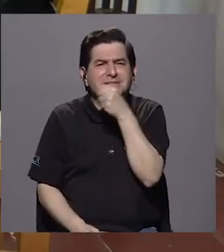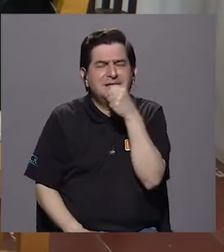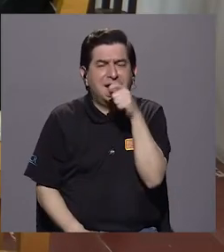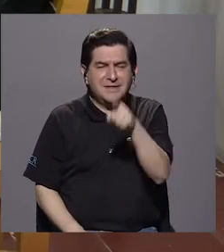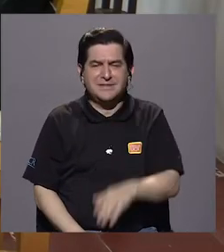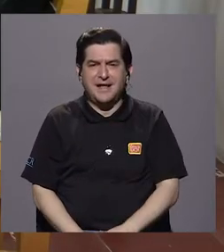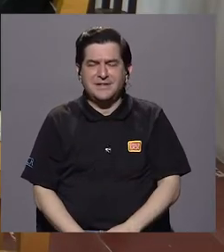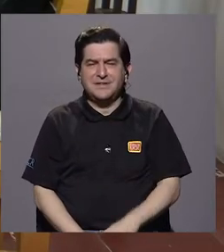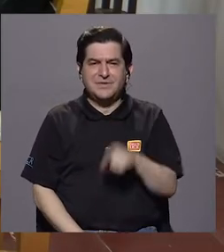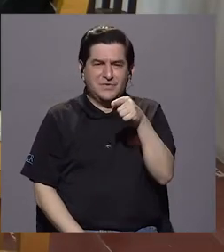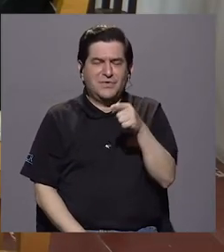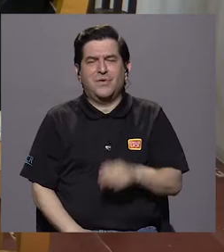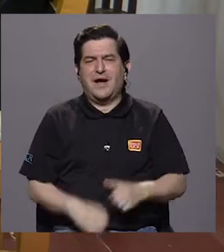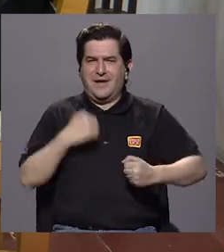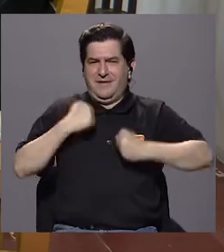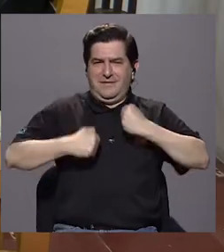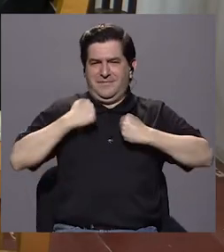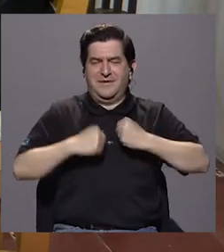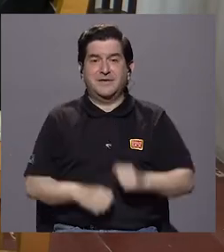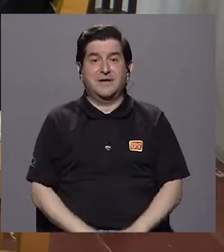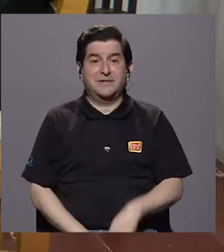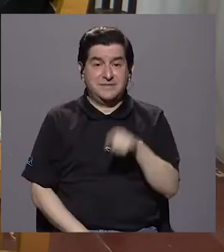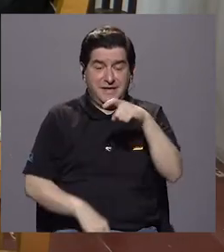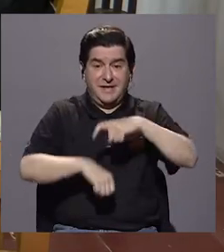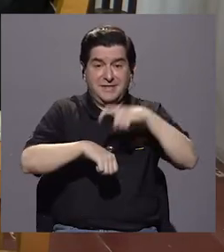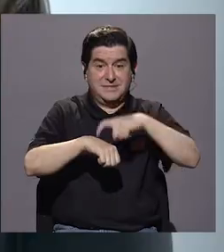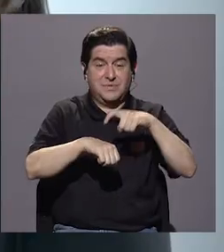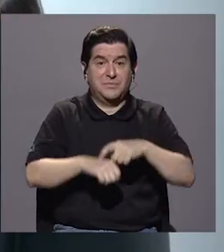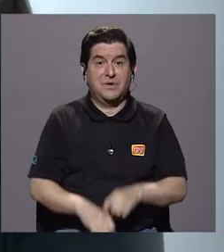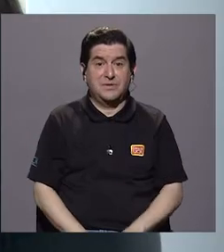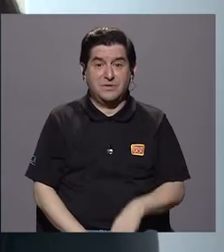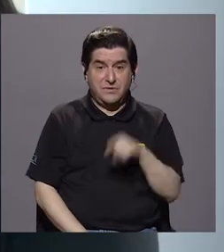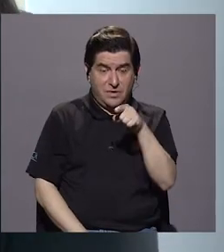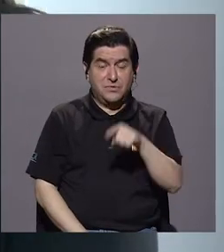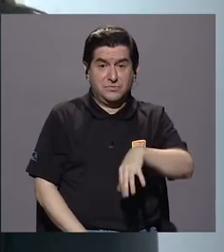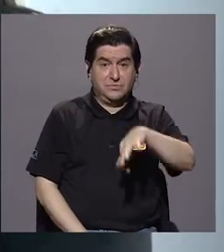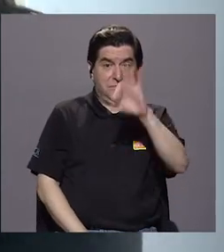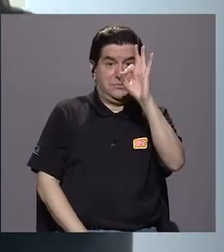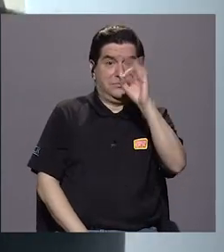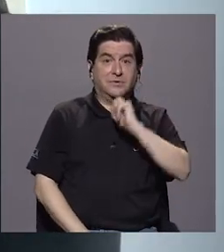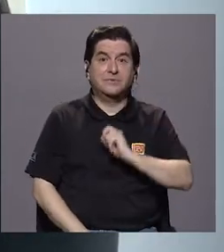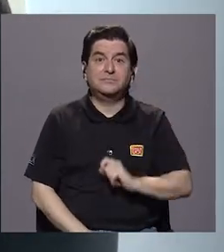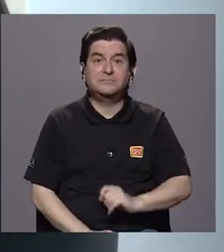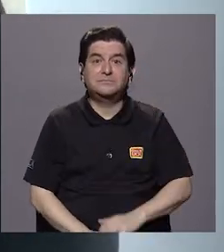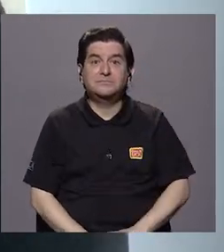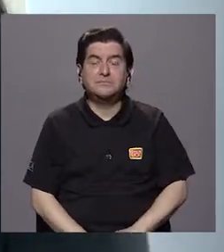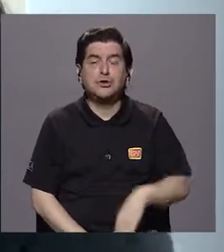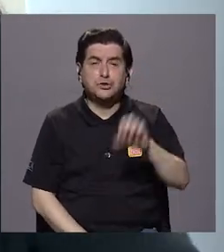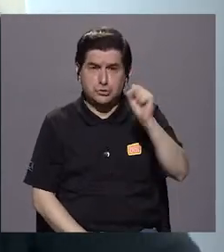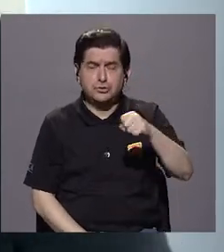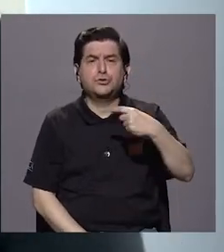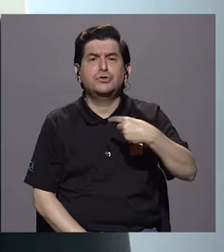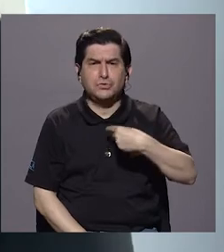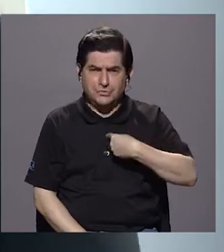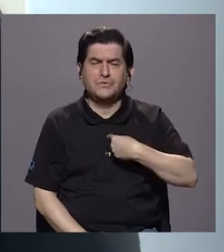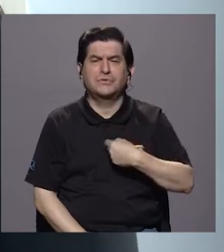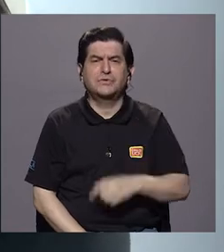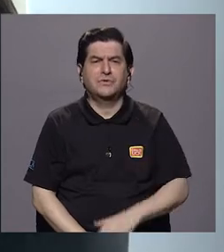casi cantando en la ducha que usted es descubierta. Así es. Recuerdo que